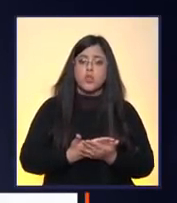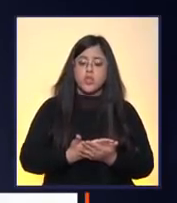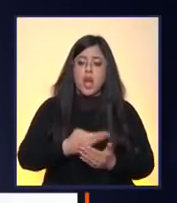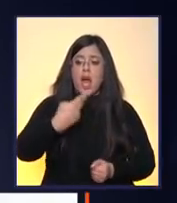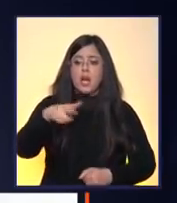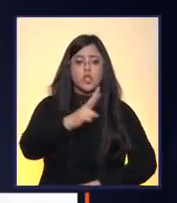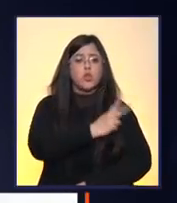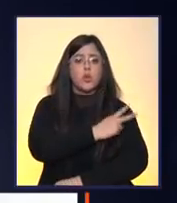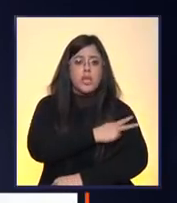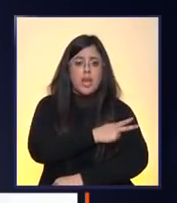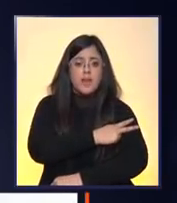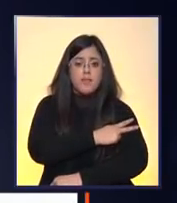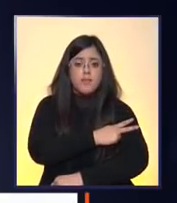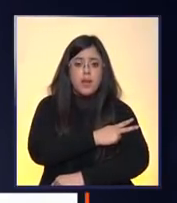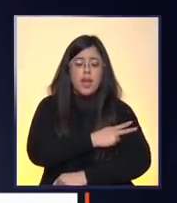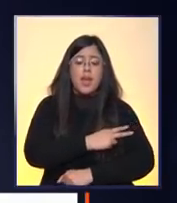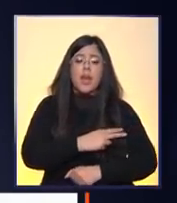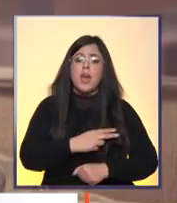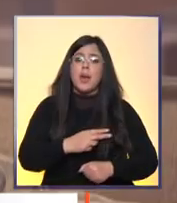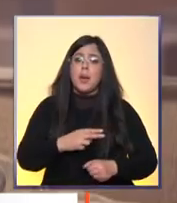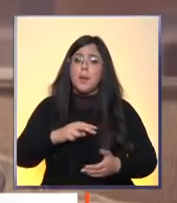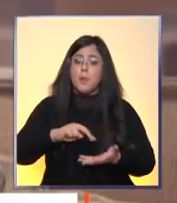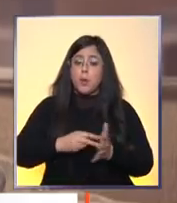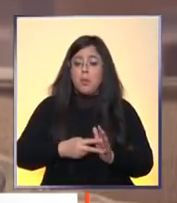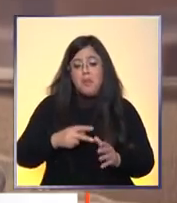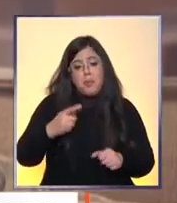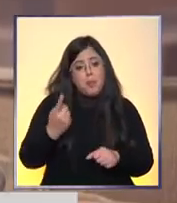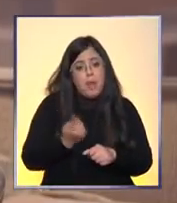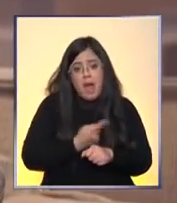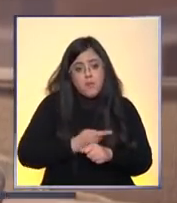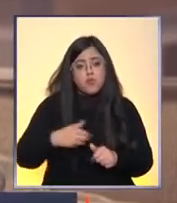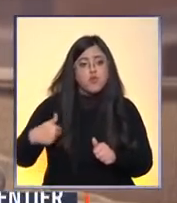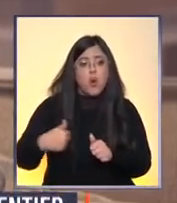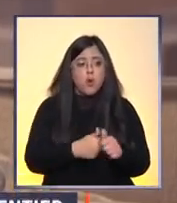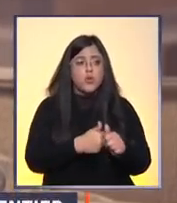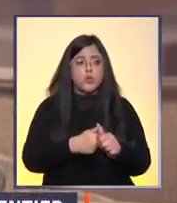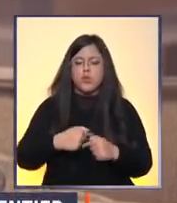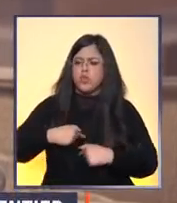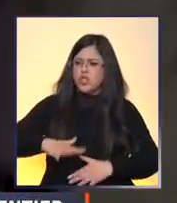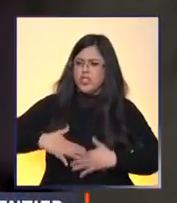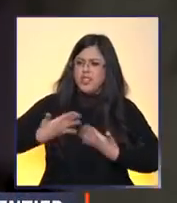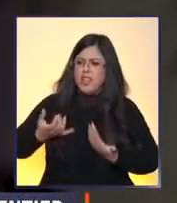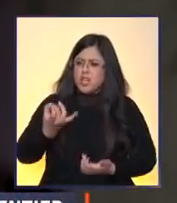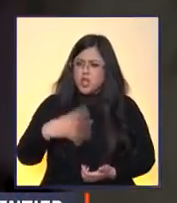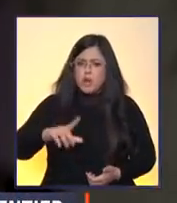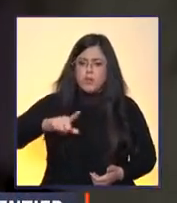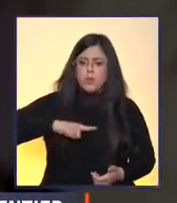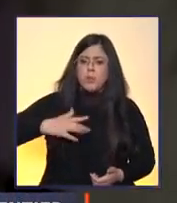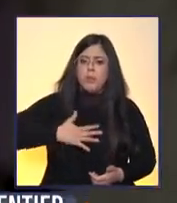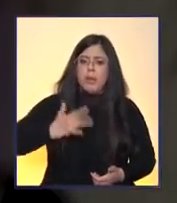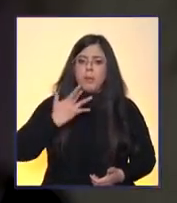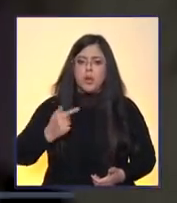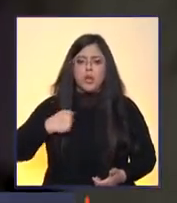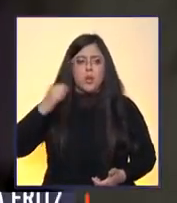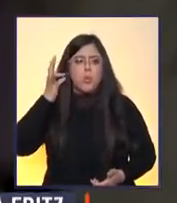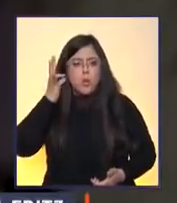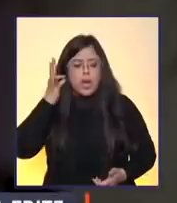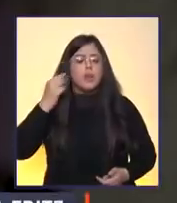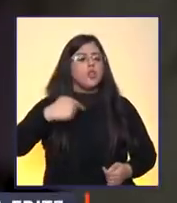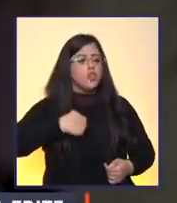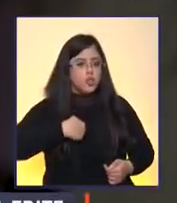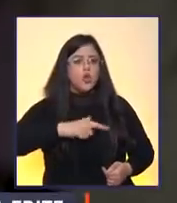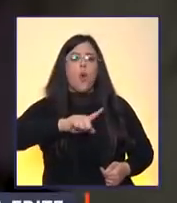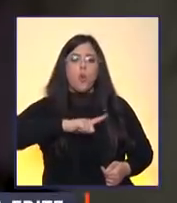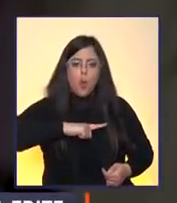por faltas o abusos. Sentí como que me estaba culpando como por ser mujer. Soy culpable por ser mujer,